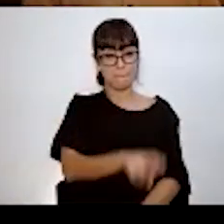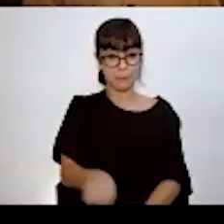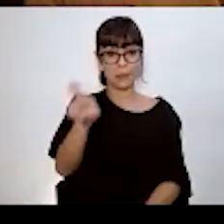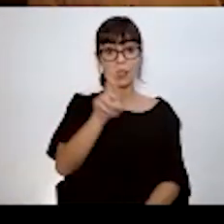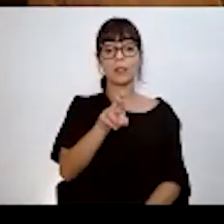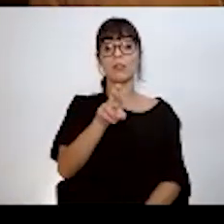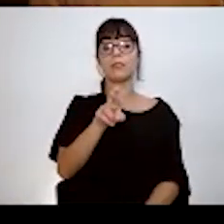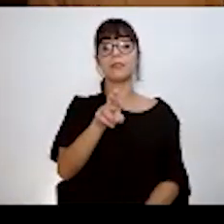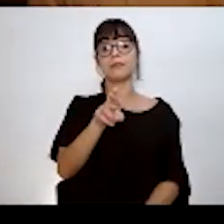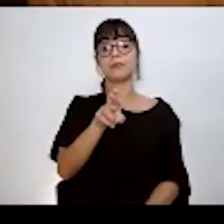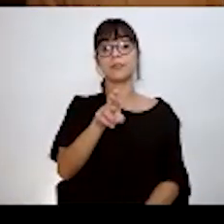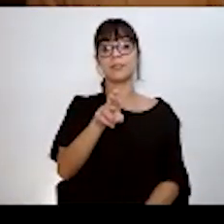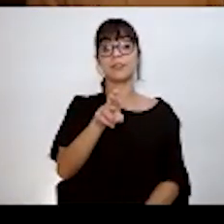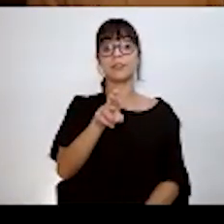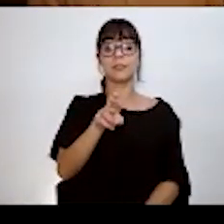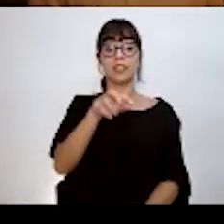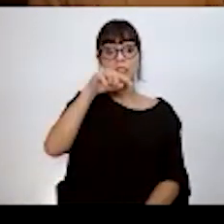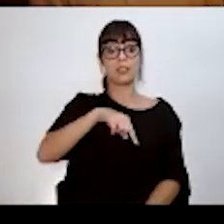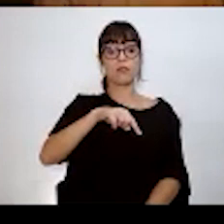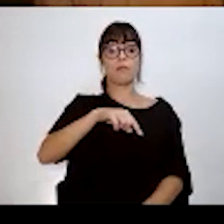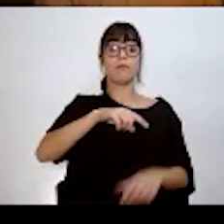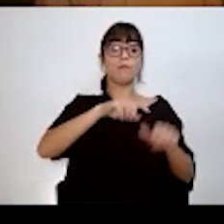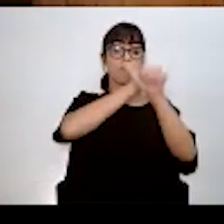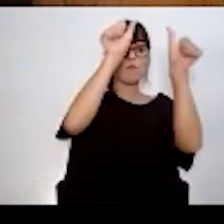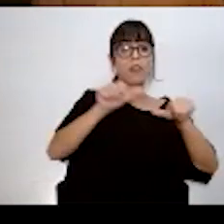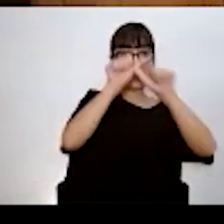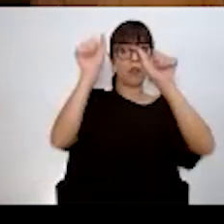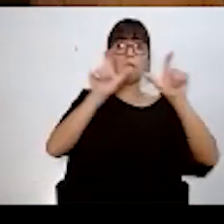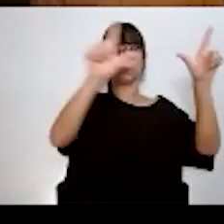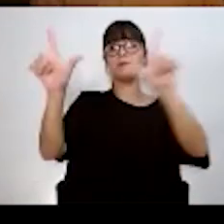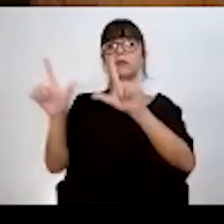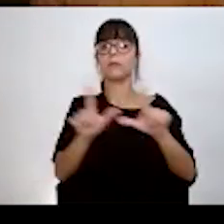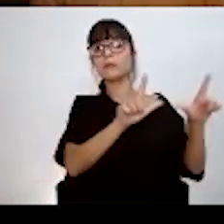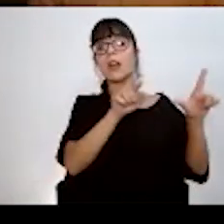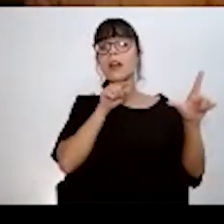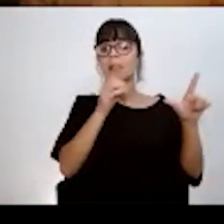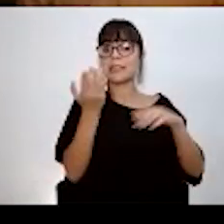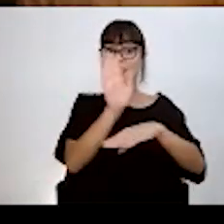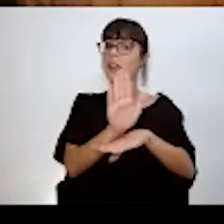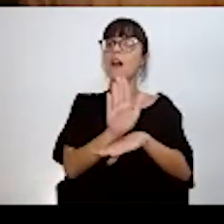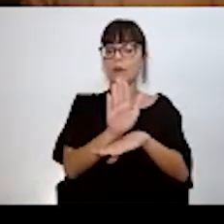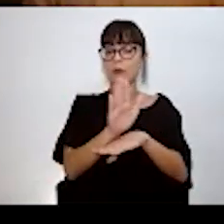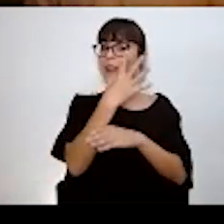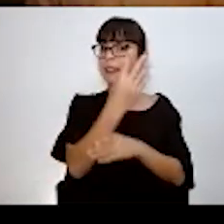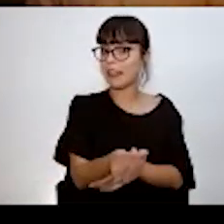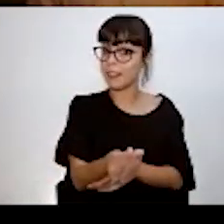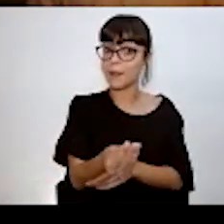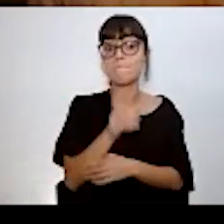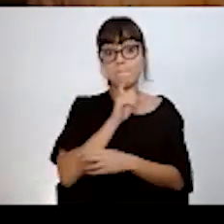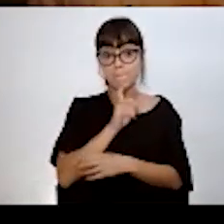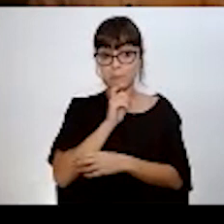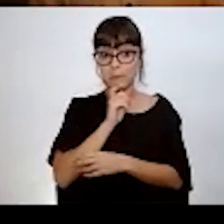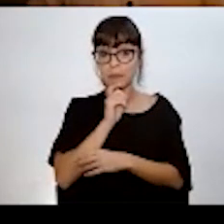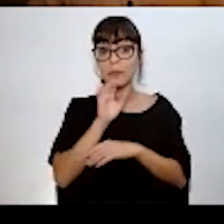la singularidad de este modelo que nos estamos presentando es que la demografía no constituye, por así decir, el motor que explica estos